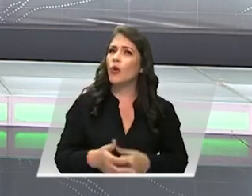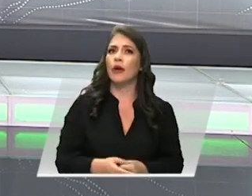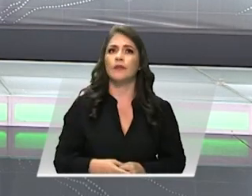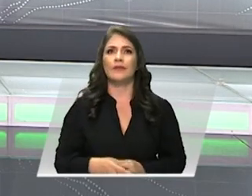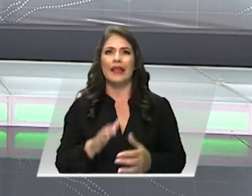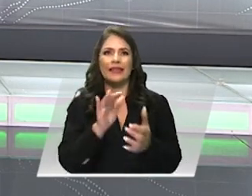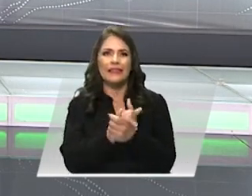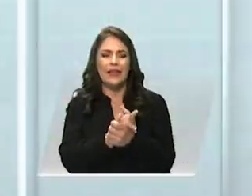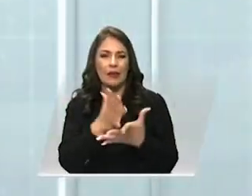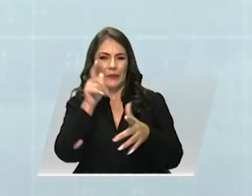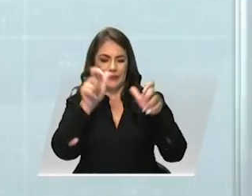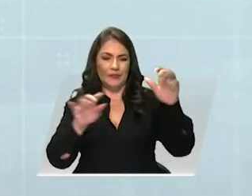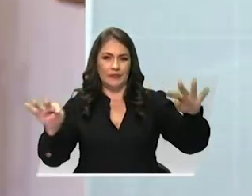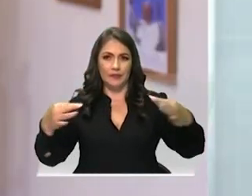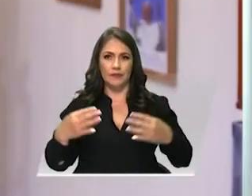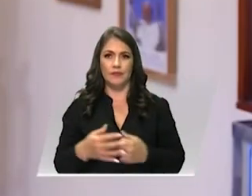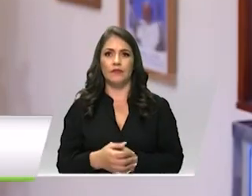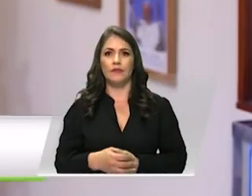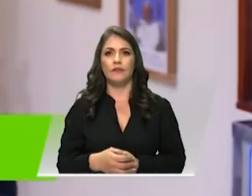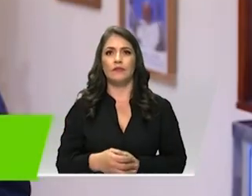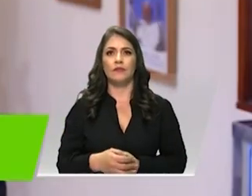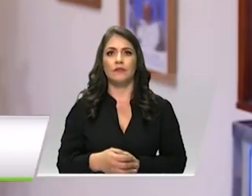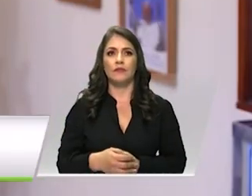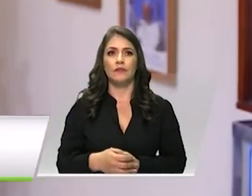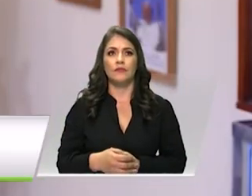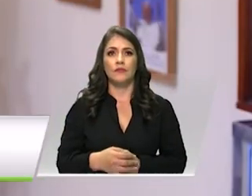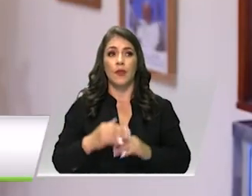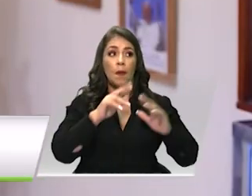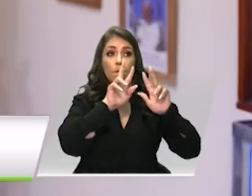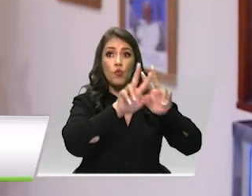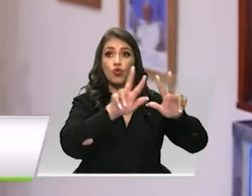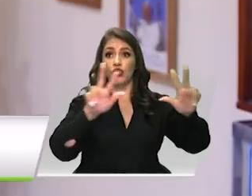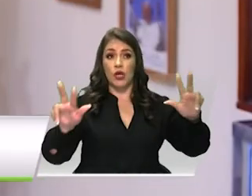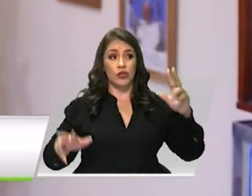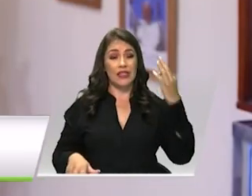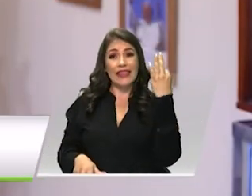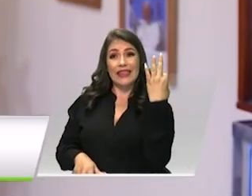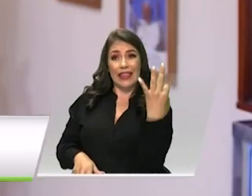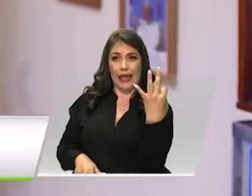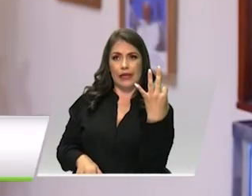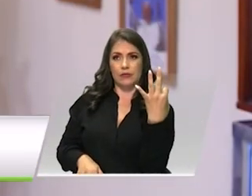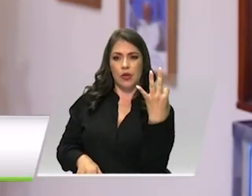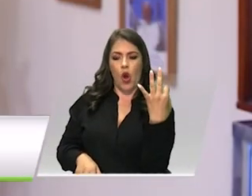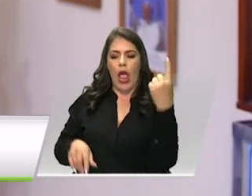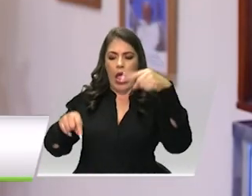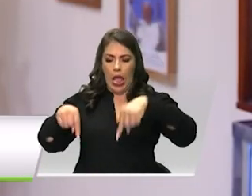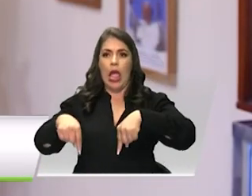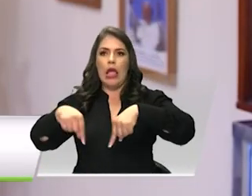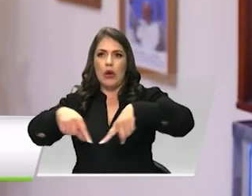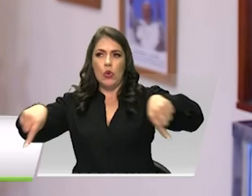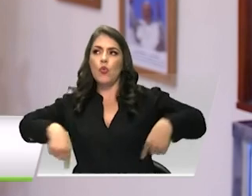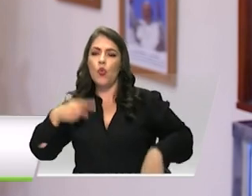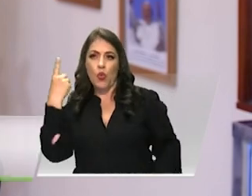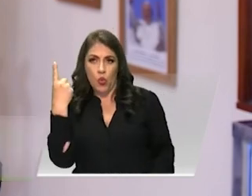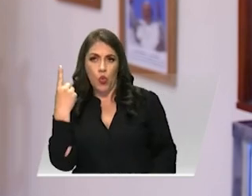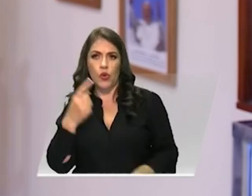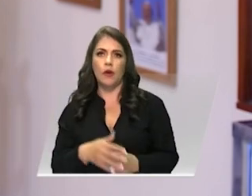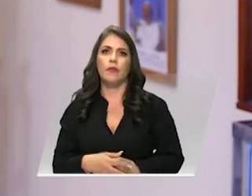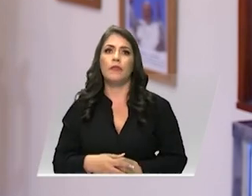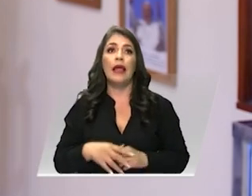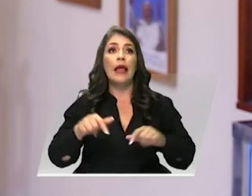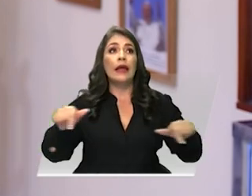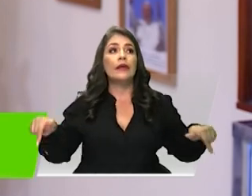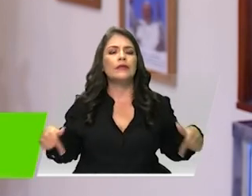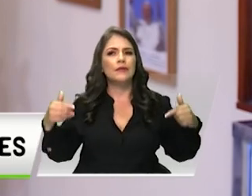Cordial saludo, compañeros. Yo los saludo en uno de los tres museos que existe en Santa Rosa de Osos de Monseñor Miguel Ángel Builes. Esta diócesis